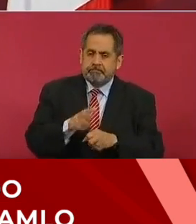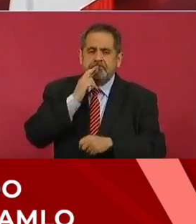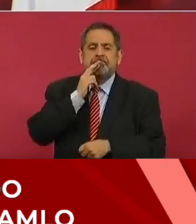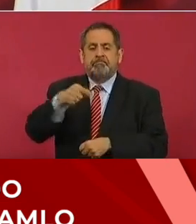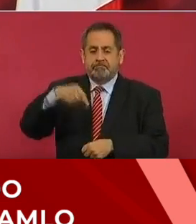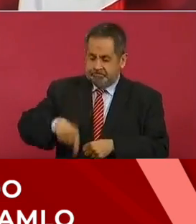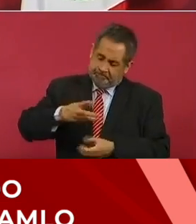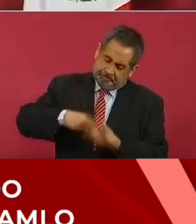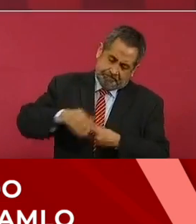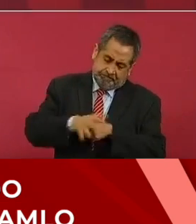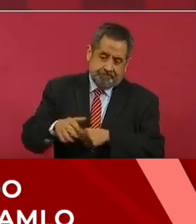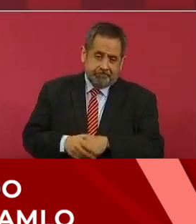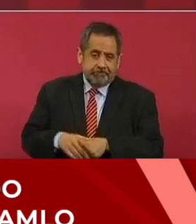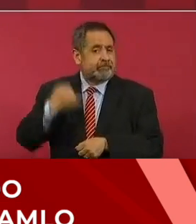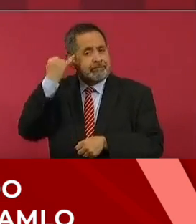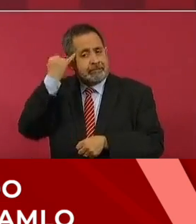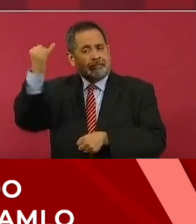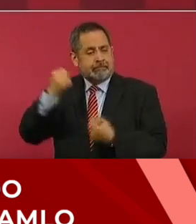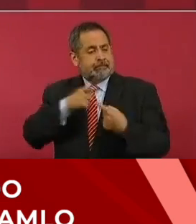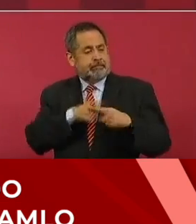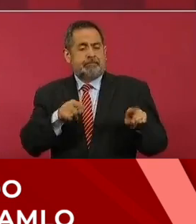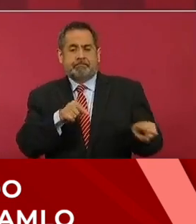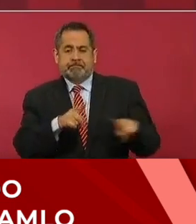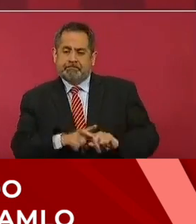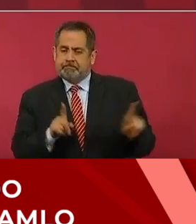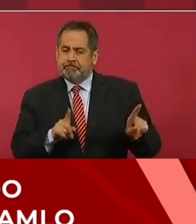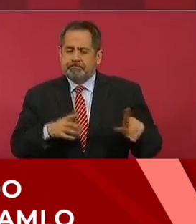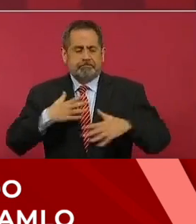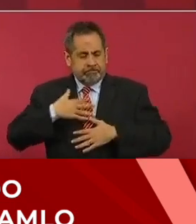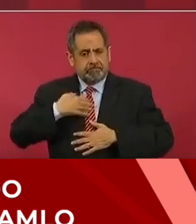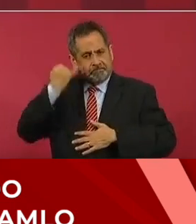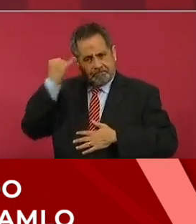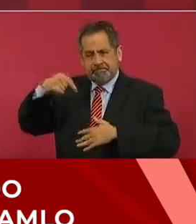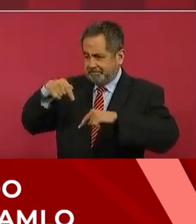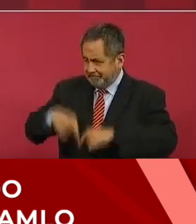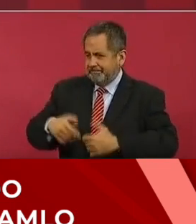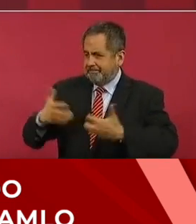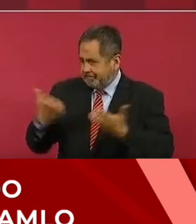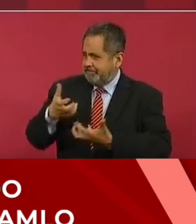una concepción distinta. Es que